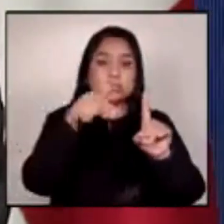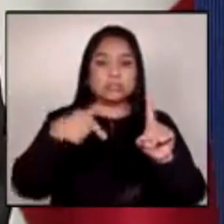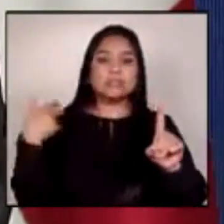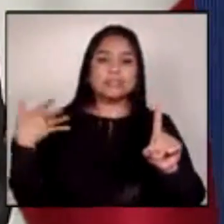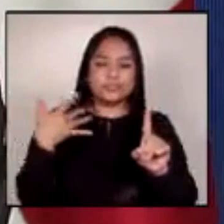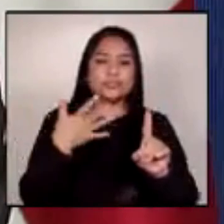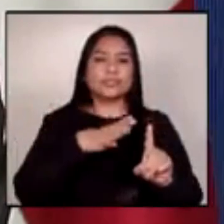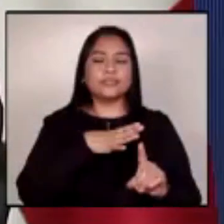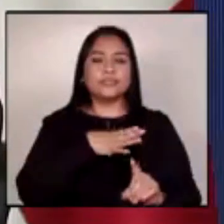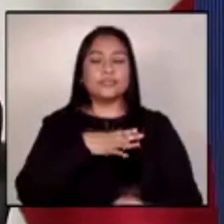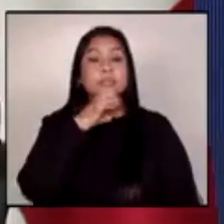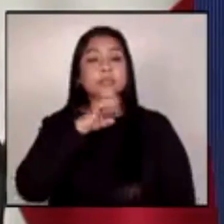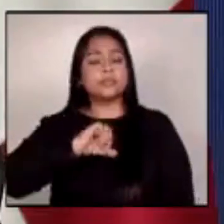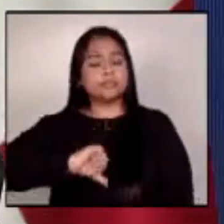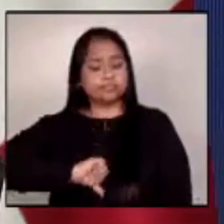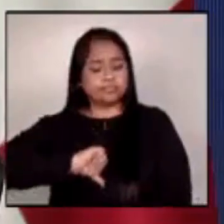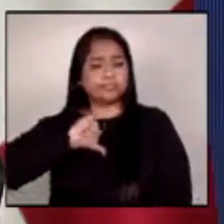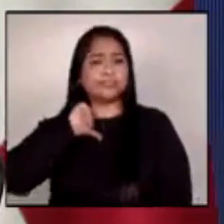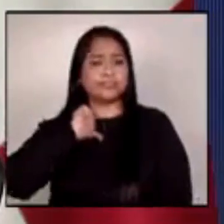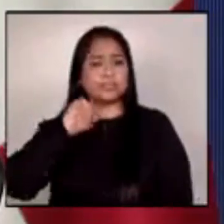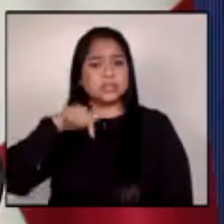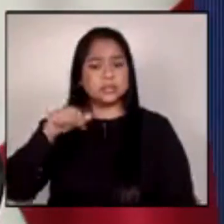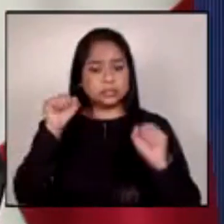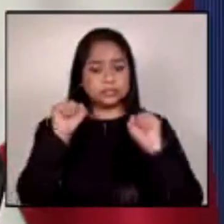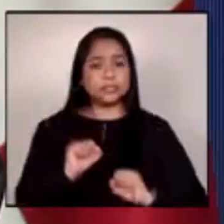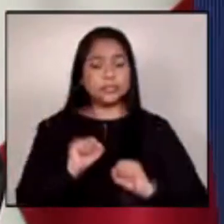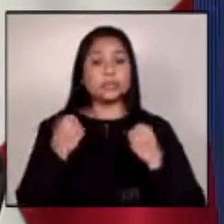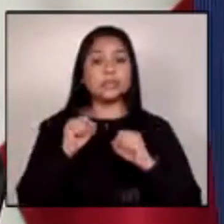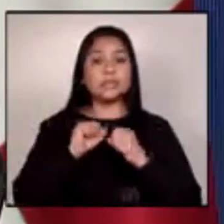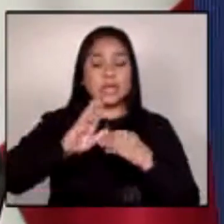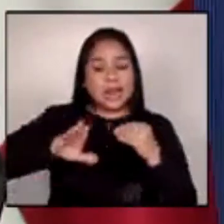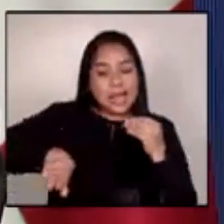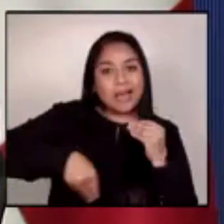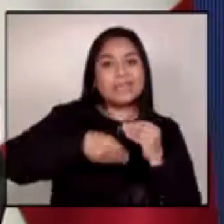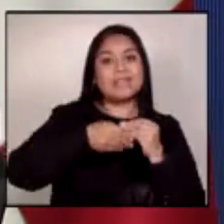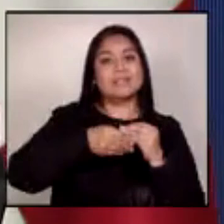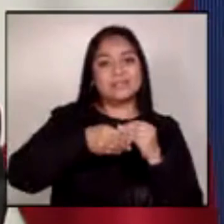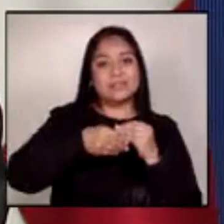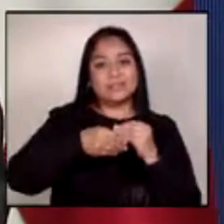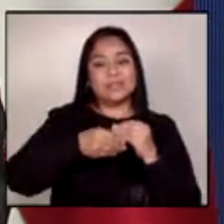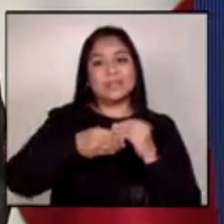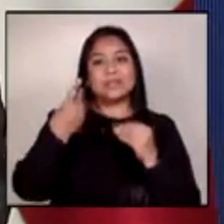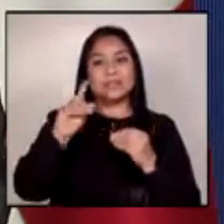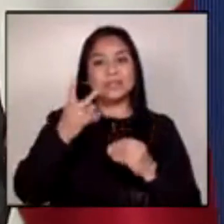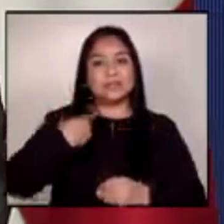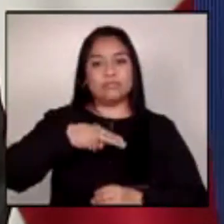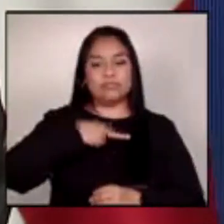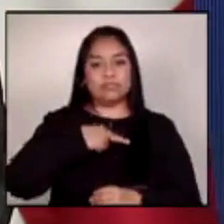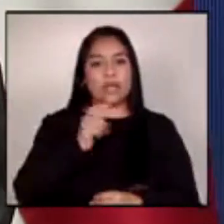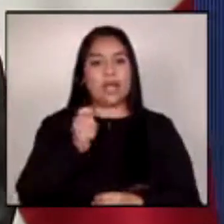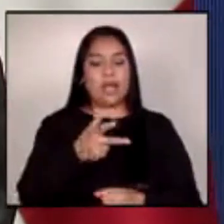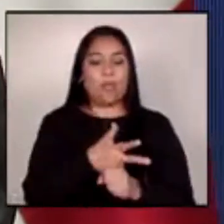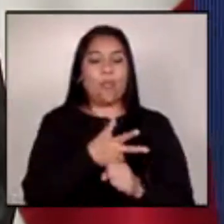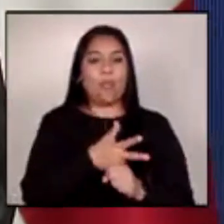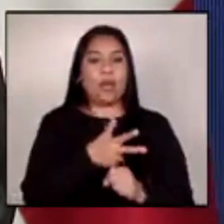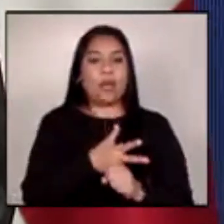Es un honor que se haya logrado la adhesión de nuestra amiga Guatemala